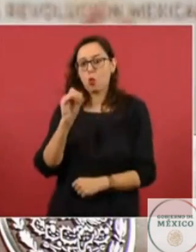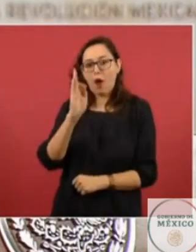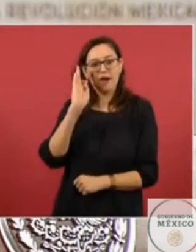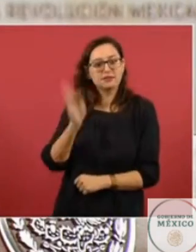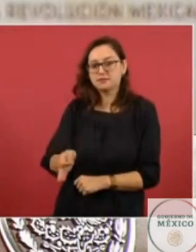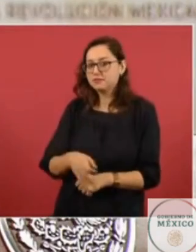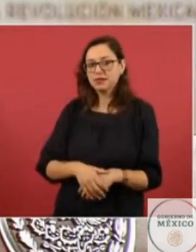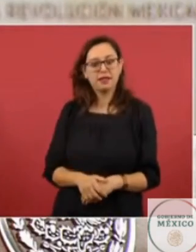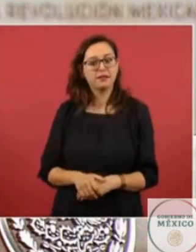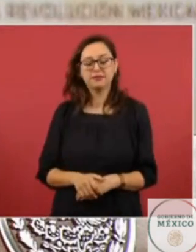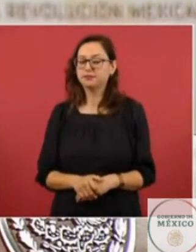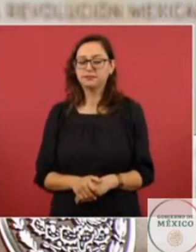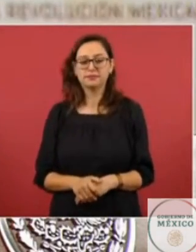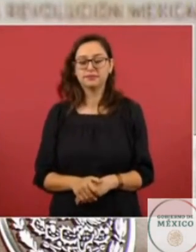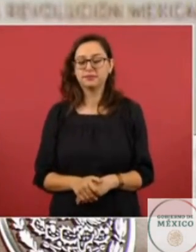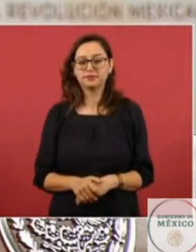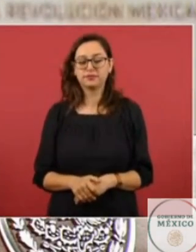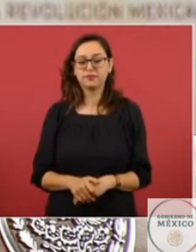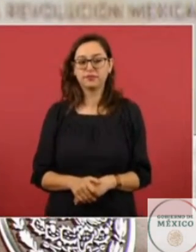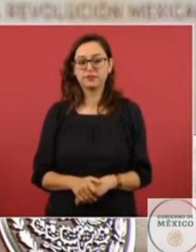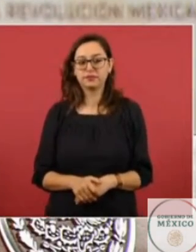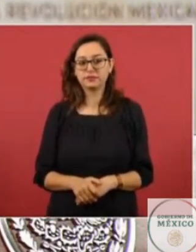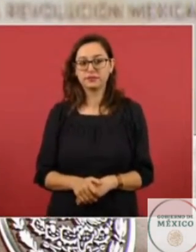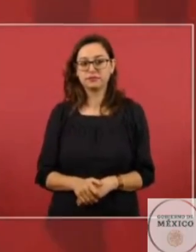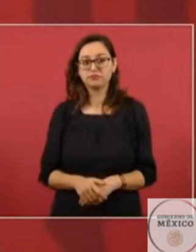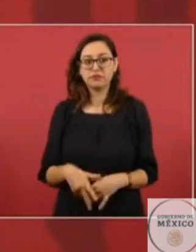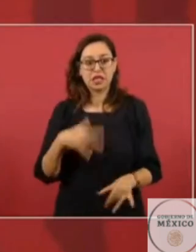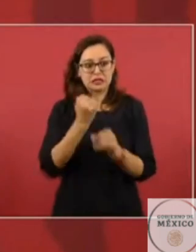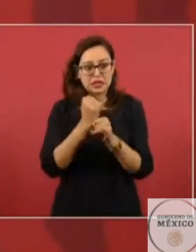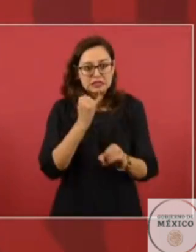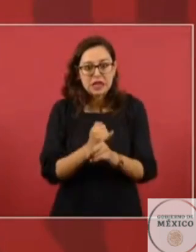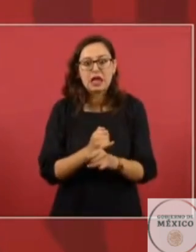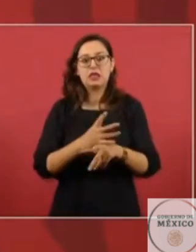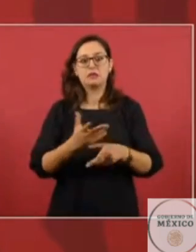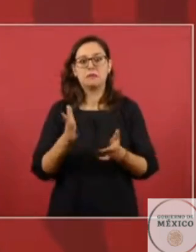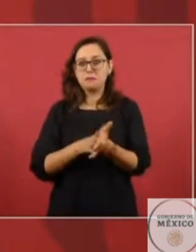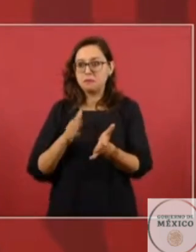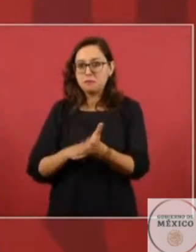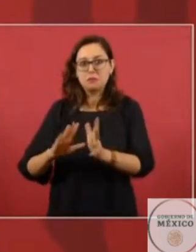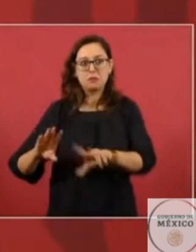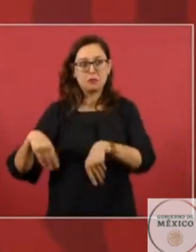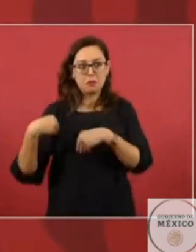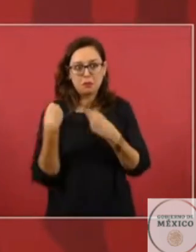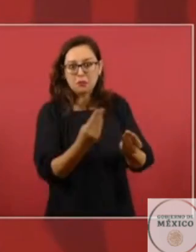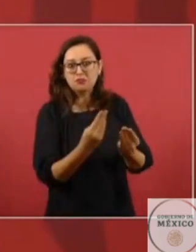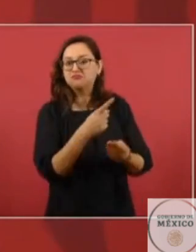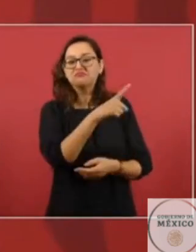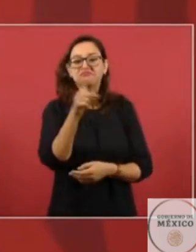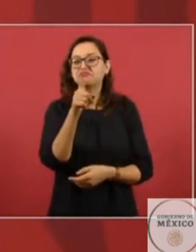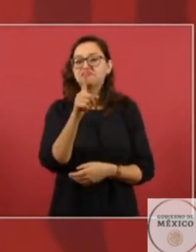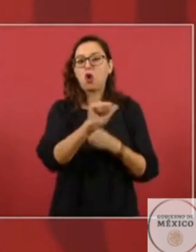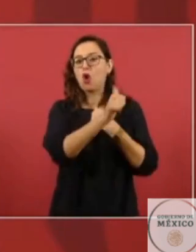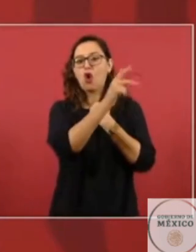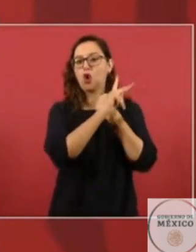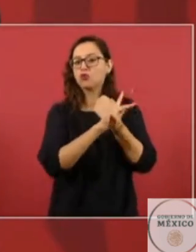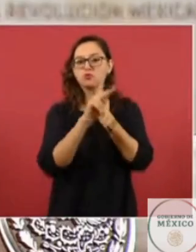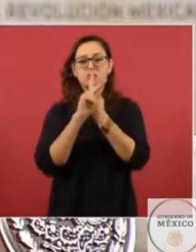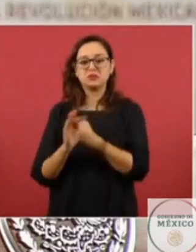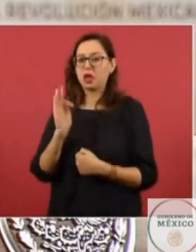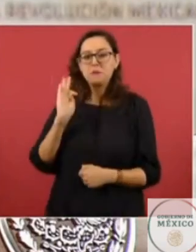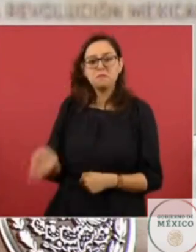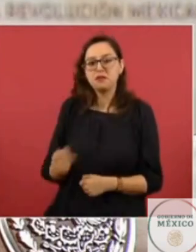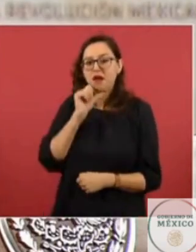El licenciado Peña Nieto tiene conocimiento de esta investigación por parte de... En la investigación la lleva a cabo el fiscal.